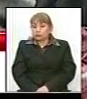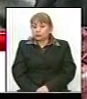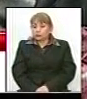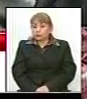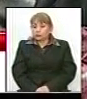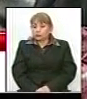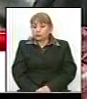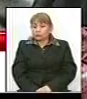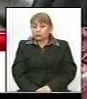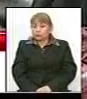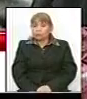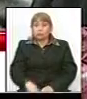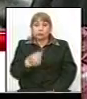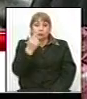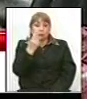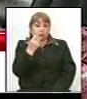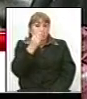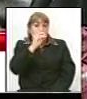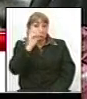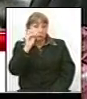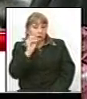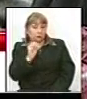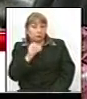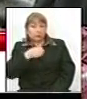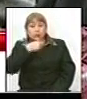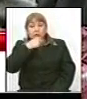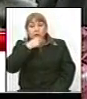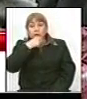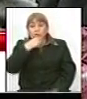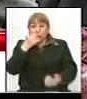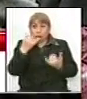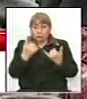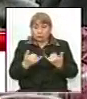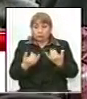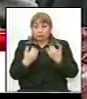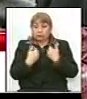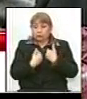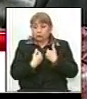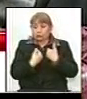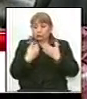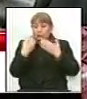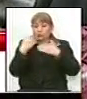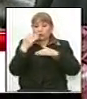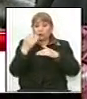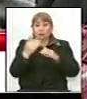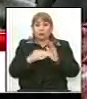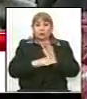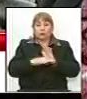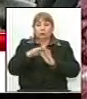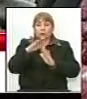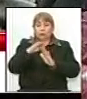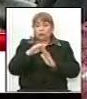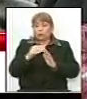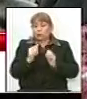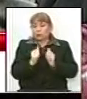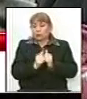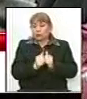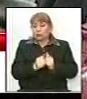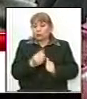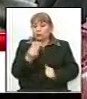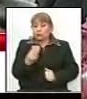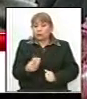Y solo el 11% de los adultos mayores actualmente tienen un nivel de instrucción superior. Podríamos decir que son los